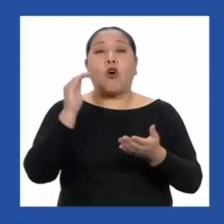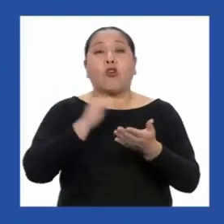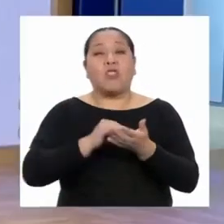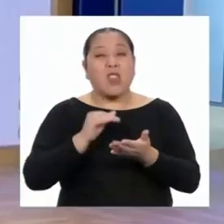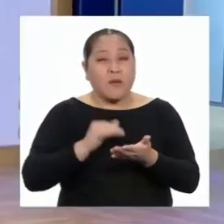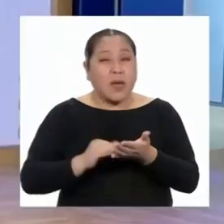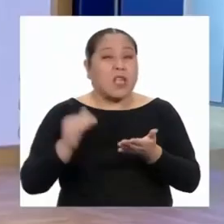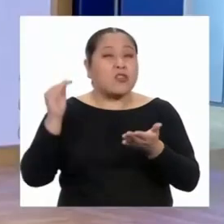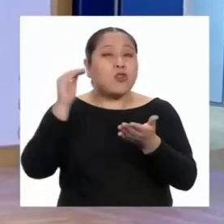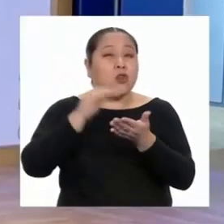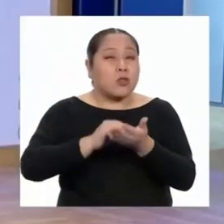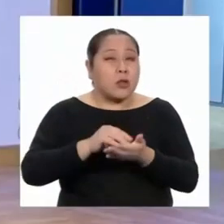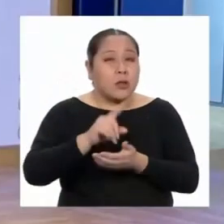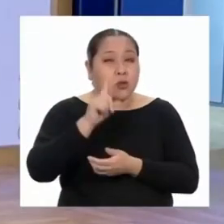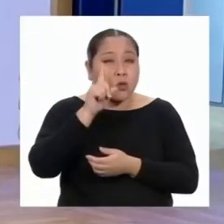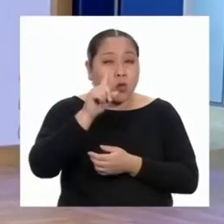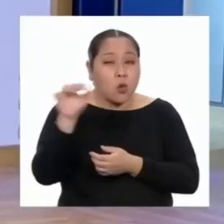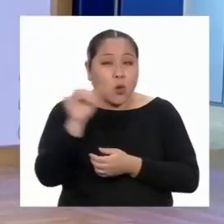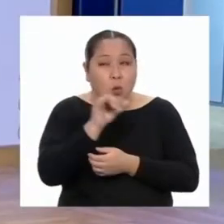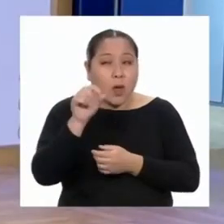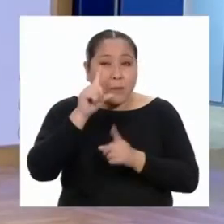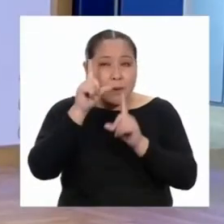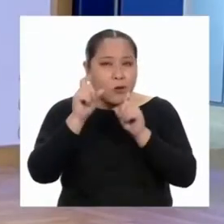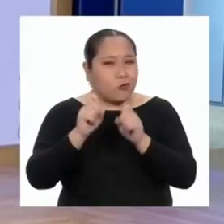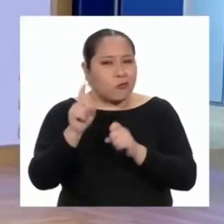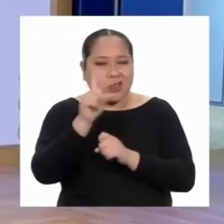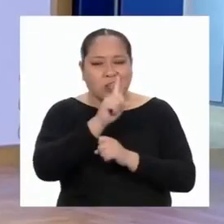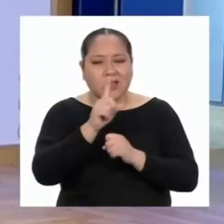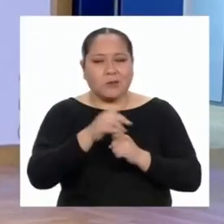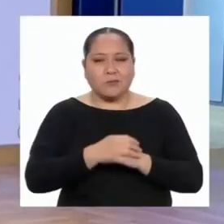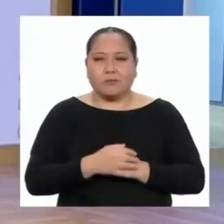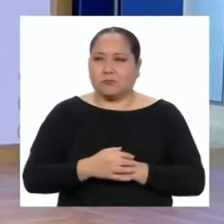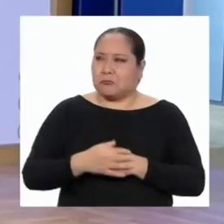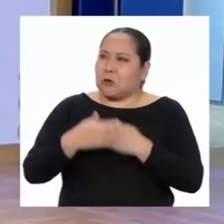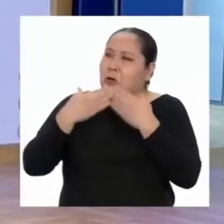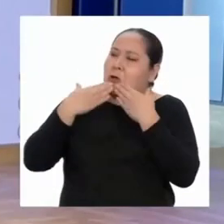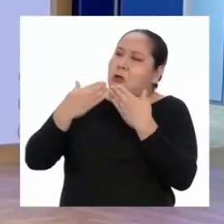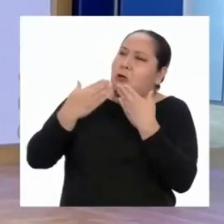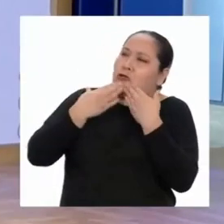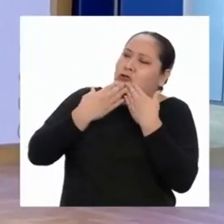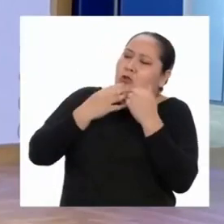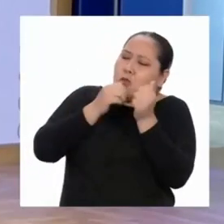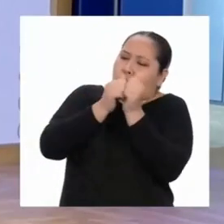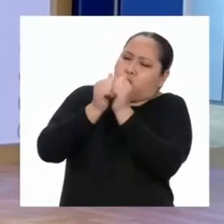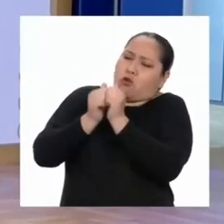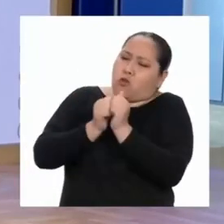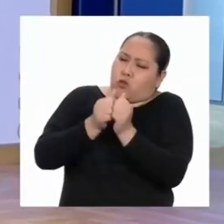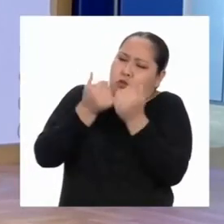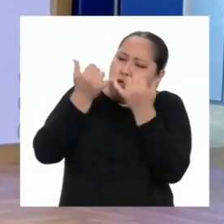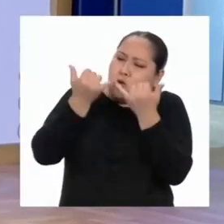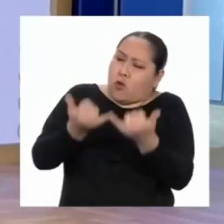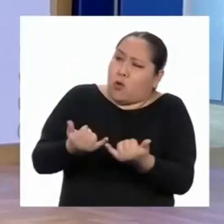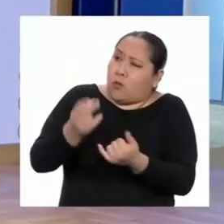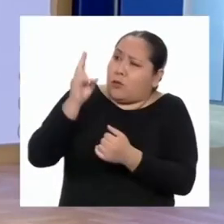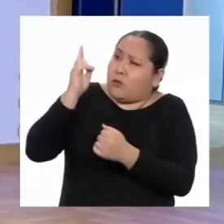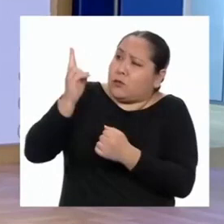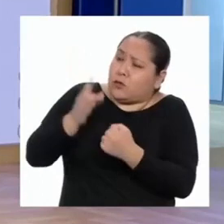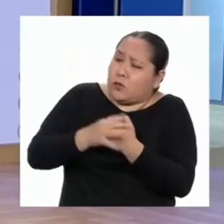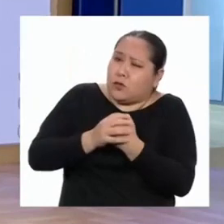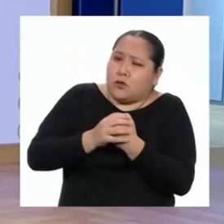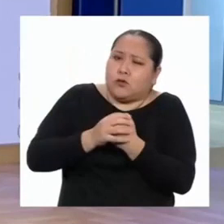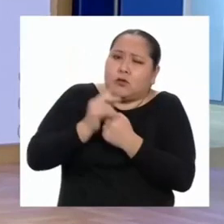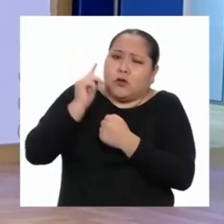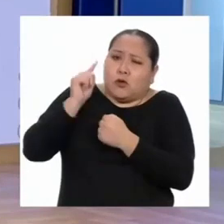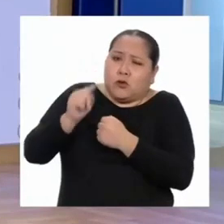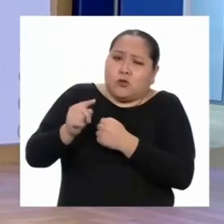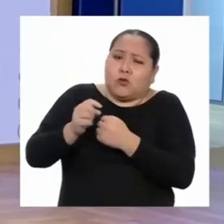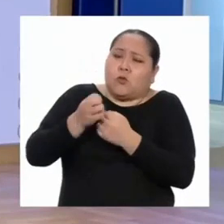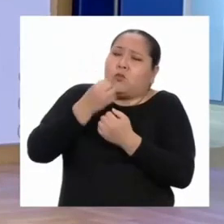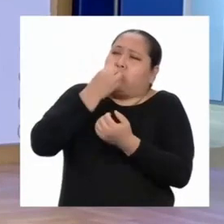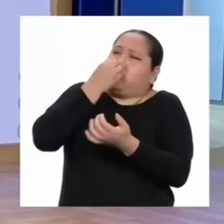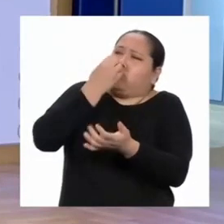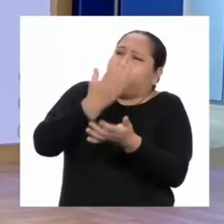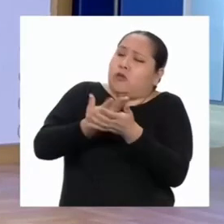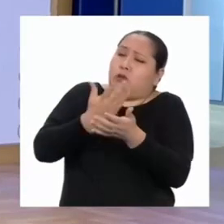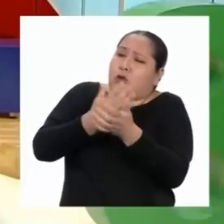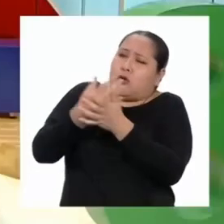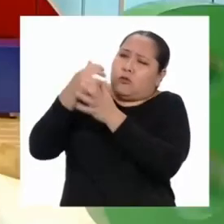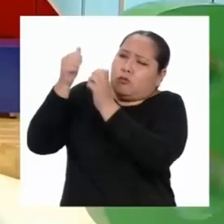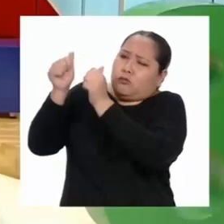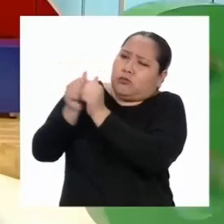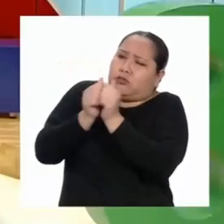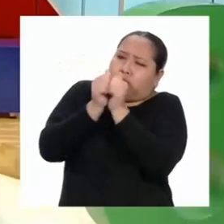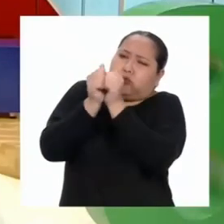pregunta. Muchas gracias por acompañarnos el día de hoy, profesor. Ha sido un buen